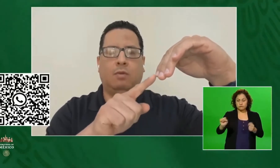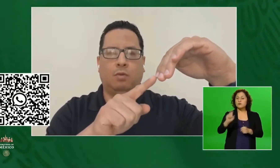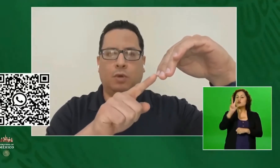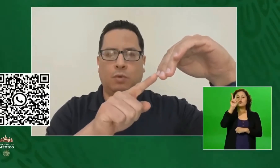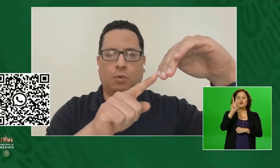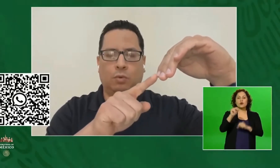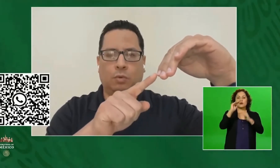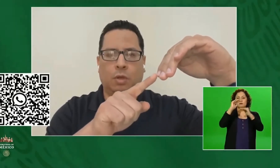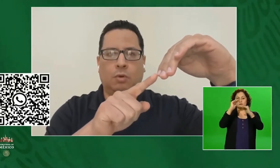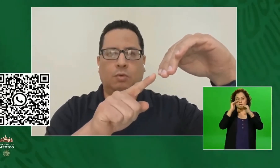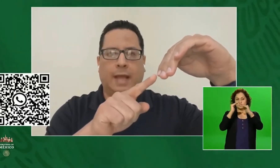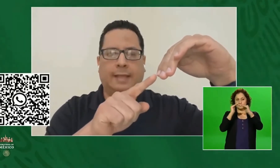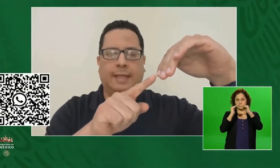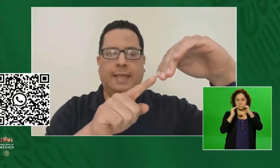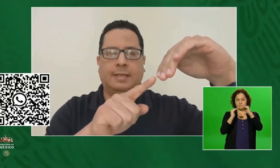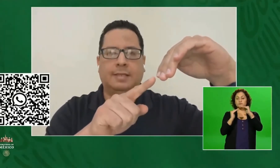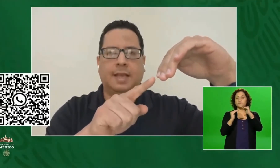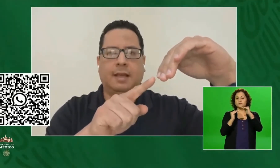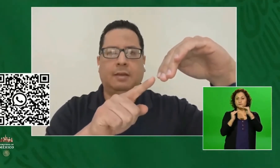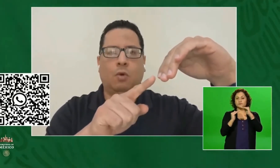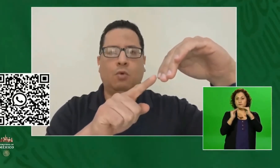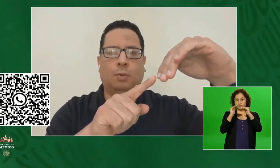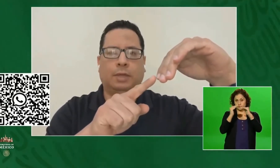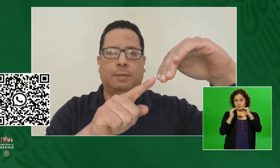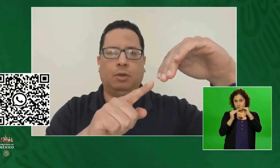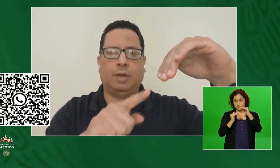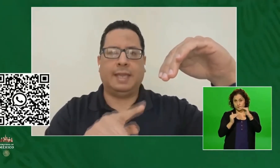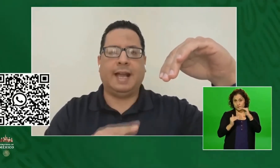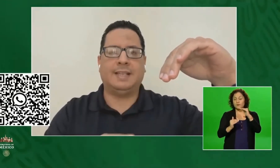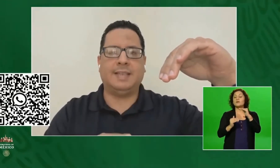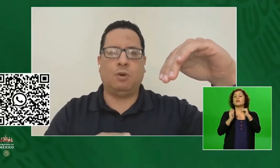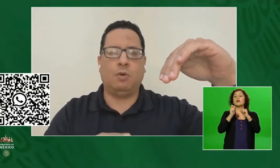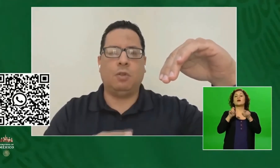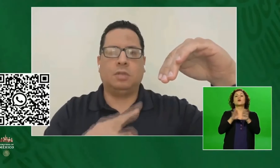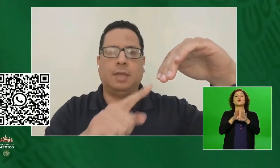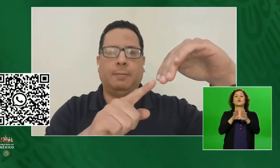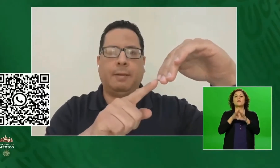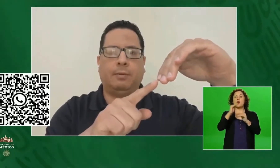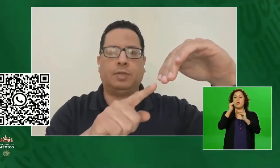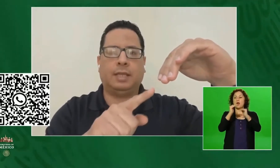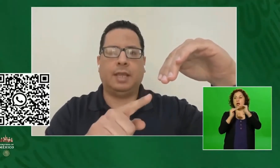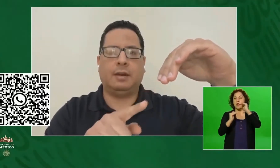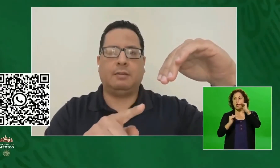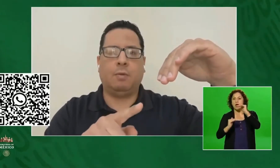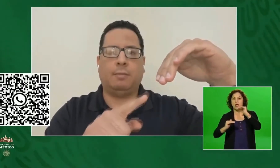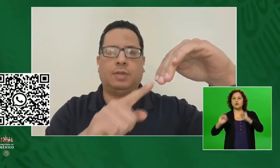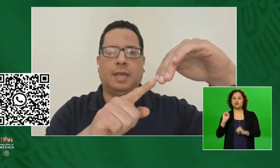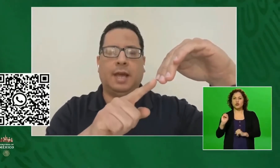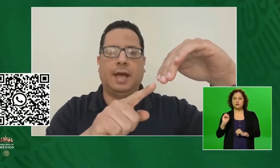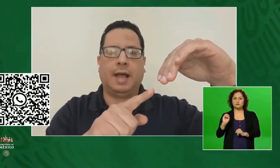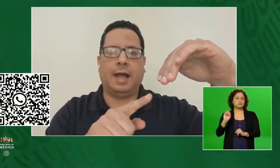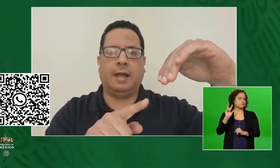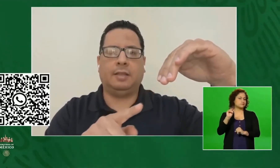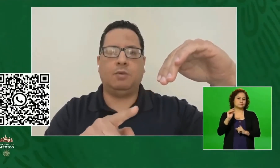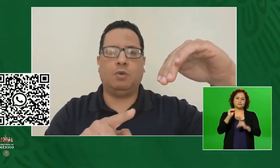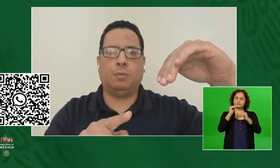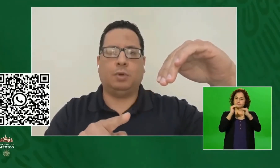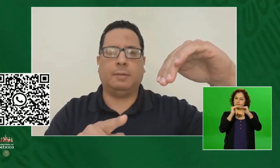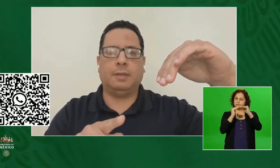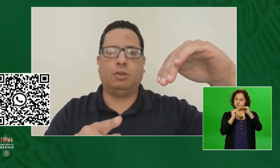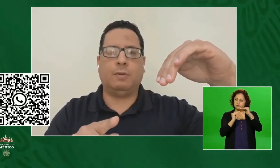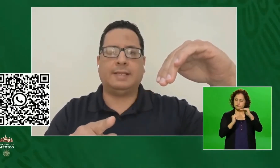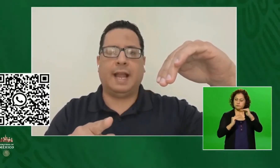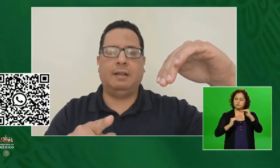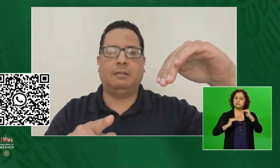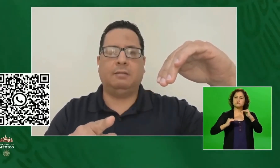mantiene una tendencia o un comportamiento que llega al cero. Siempre vamos a tener o vamos a llegar a tener